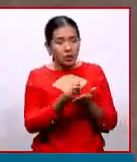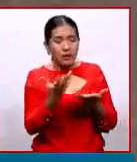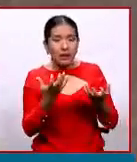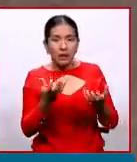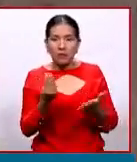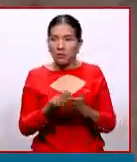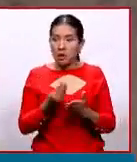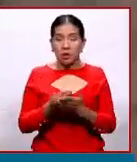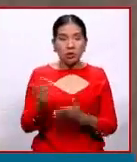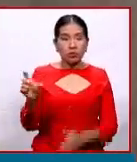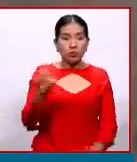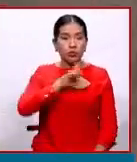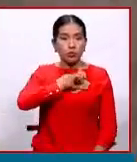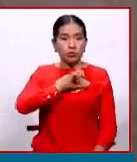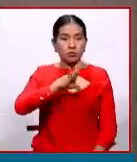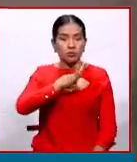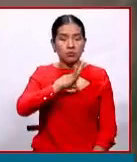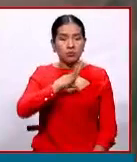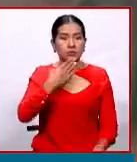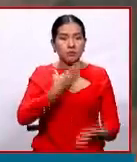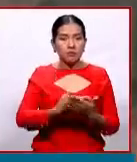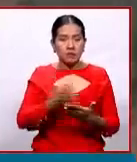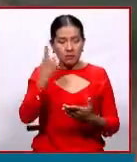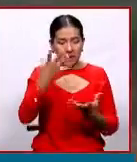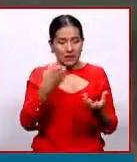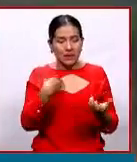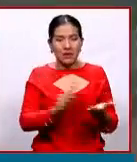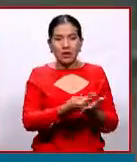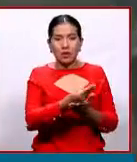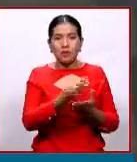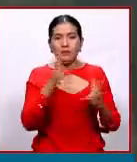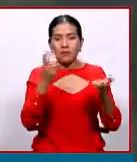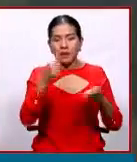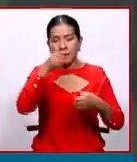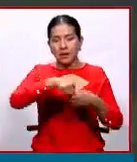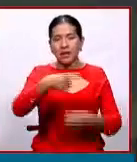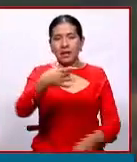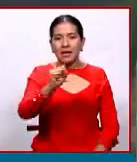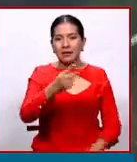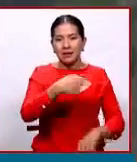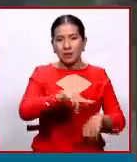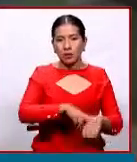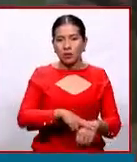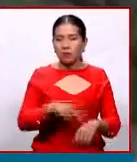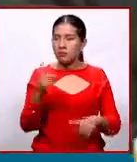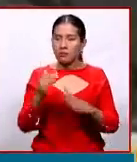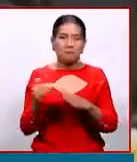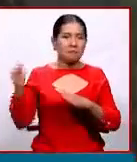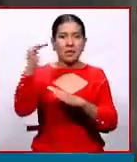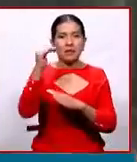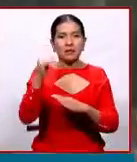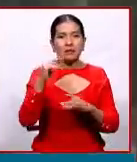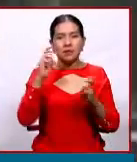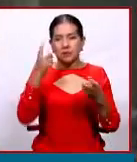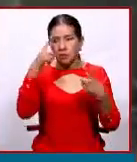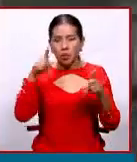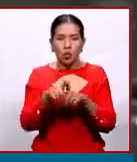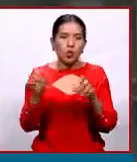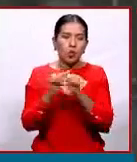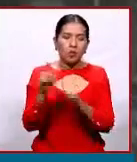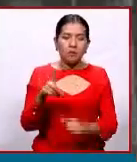muy buenos precios para nuestro gas natural por encima de lo que tenemos como referencia en los contratos con Petrobras y